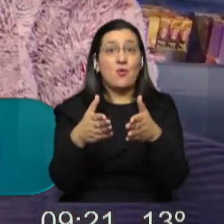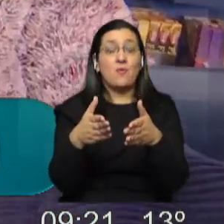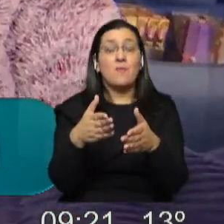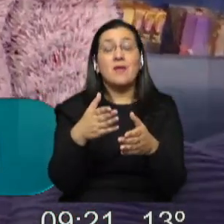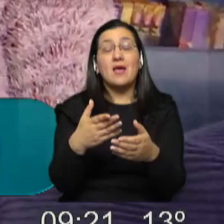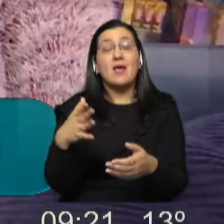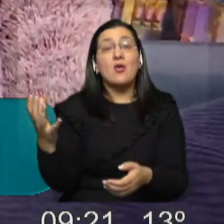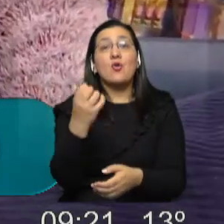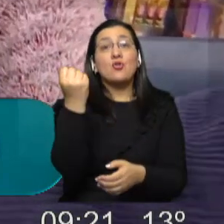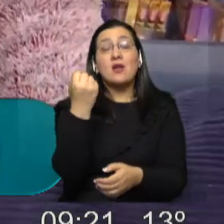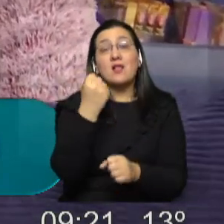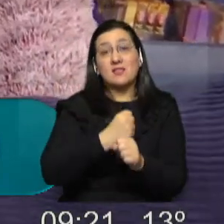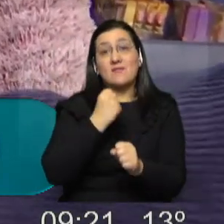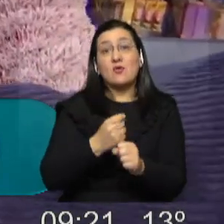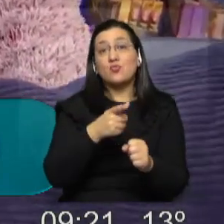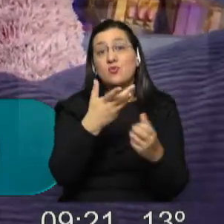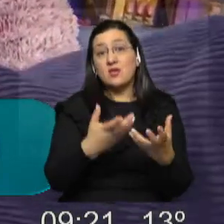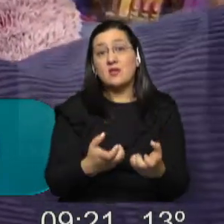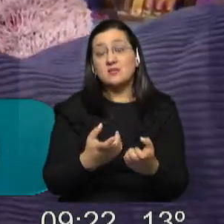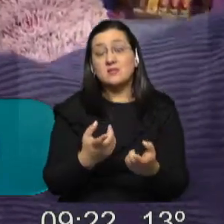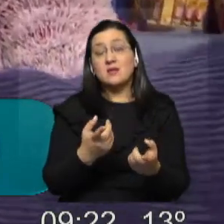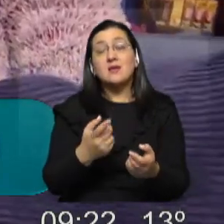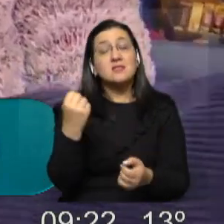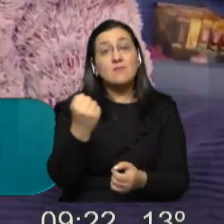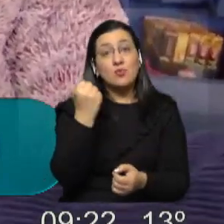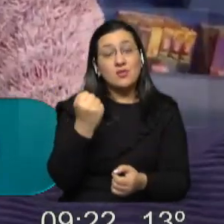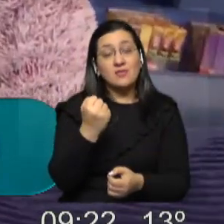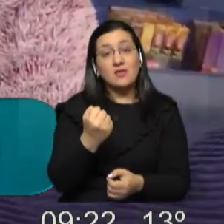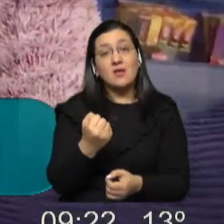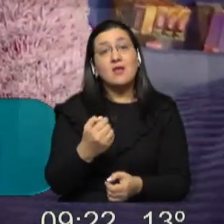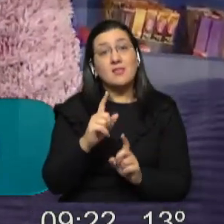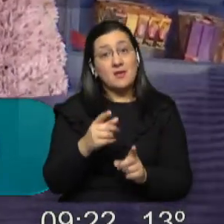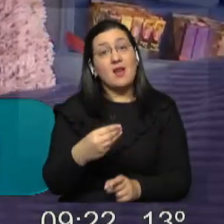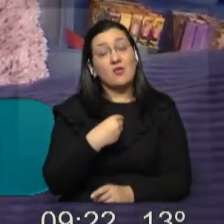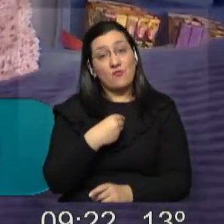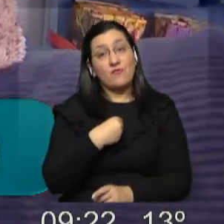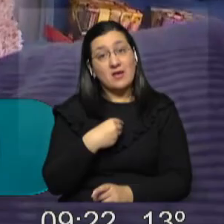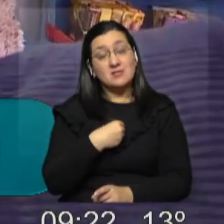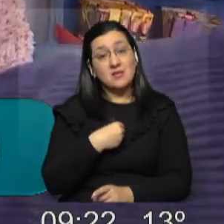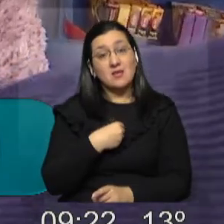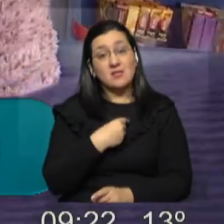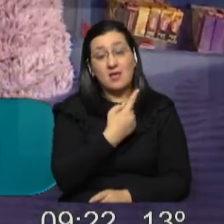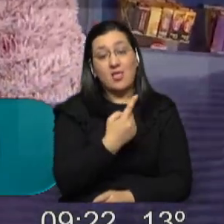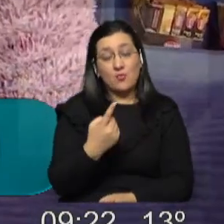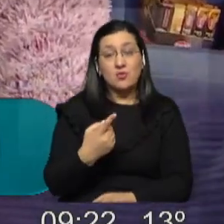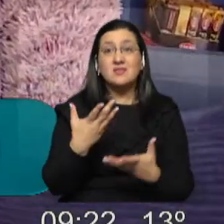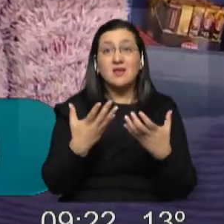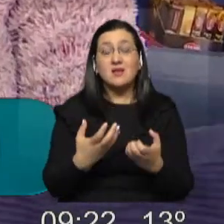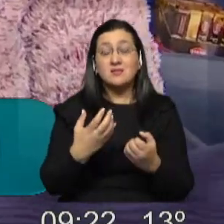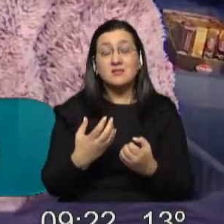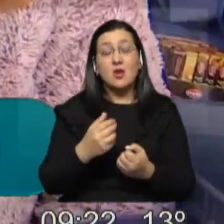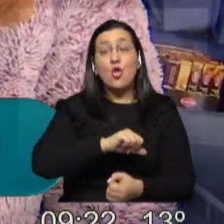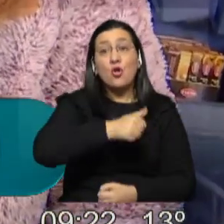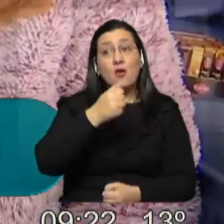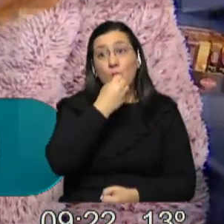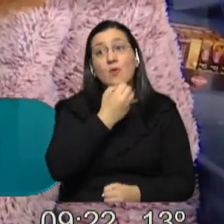depende, pones la fe, pero pone también tu actitud de lo que tú quieras dar, o sea, de lo que tú quieres lograr. Si tú quieres lograr un buen trabajo, visualizás ese